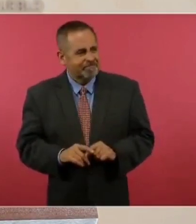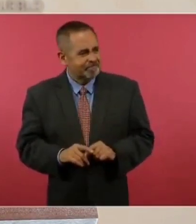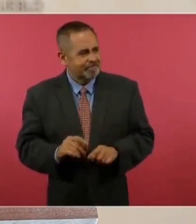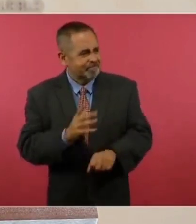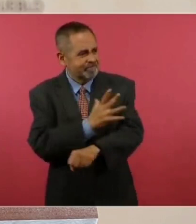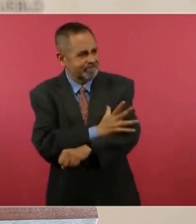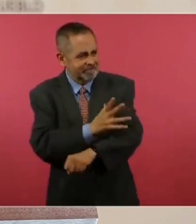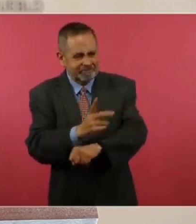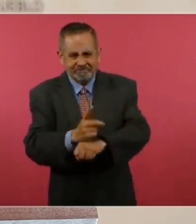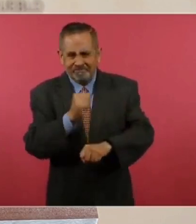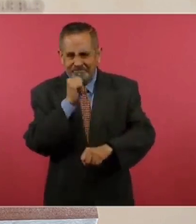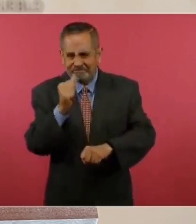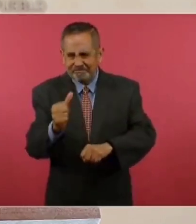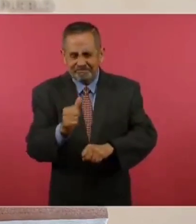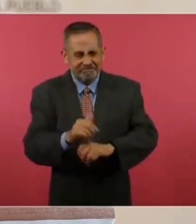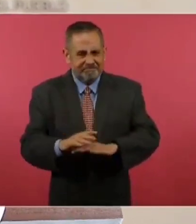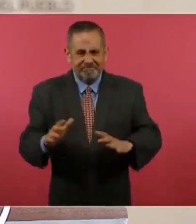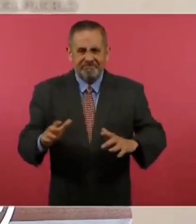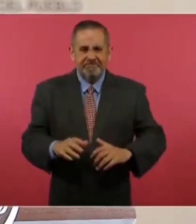deshonestas a los